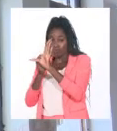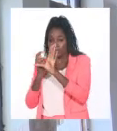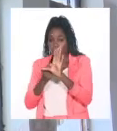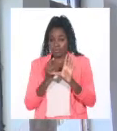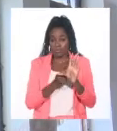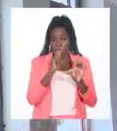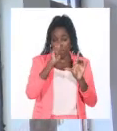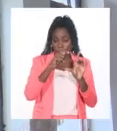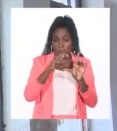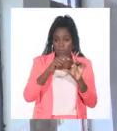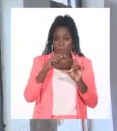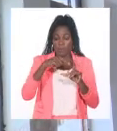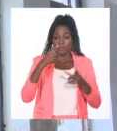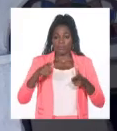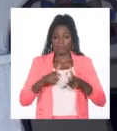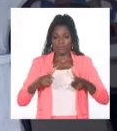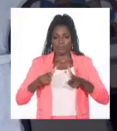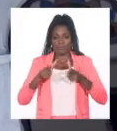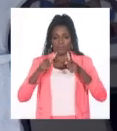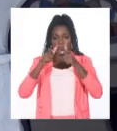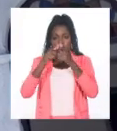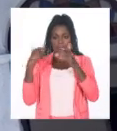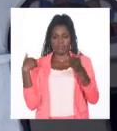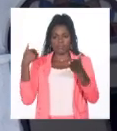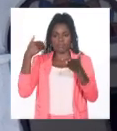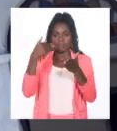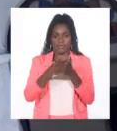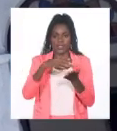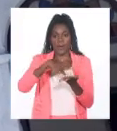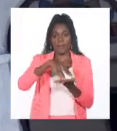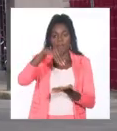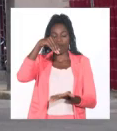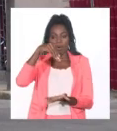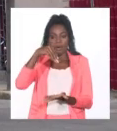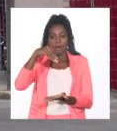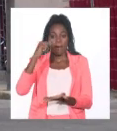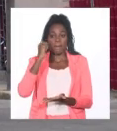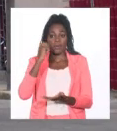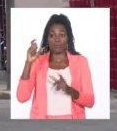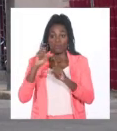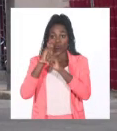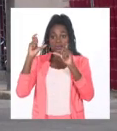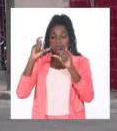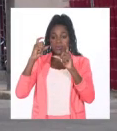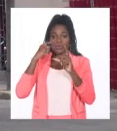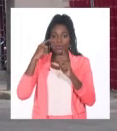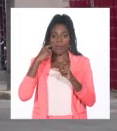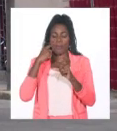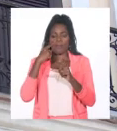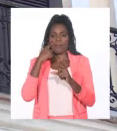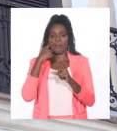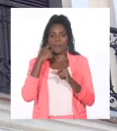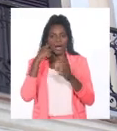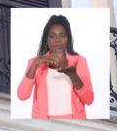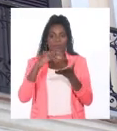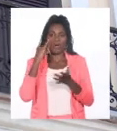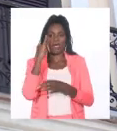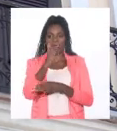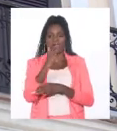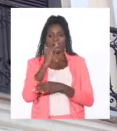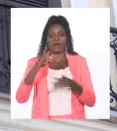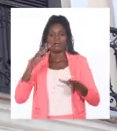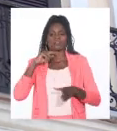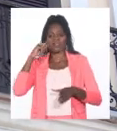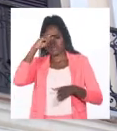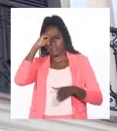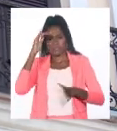su monumentalidad alcanza el título de palacete, el más notable de esta tipología constructiva del siglo XIX en el